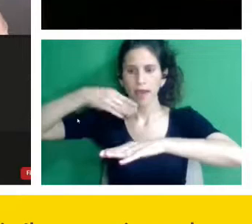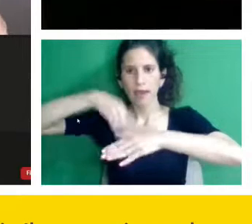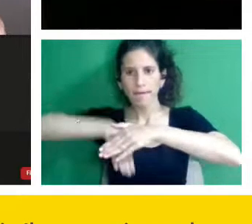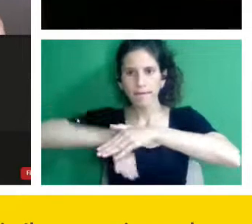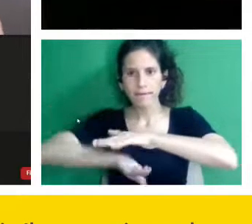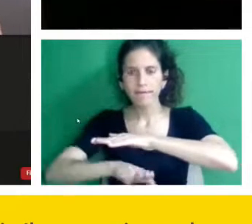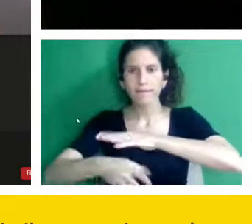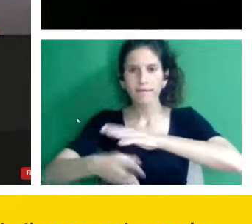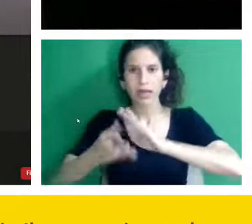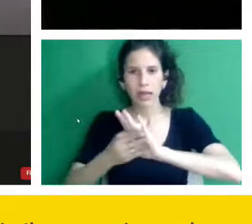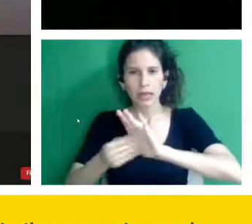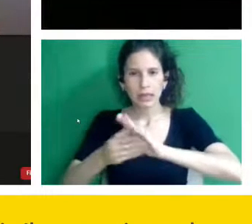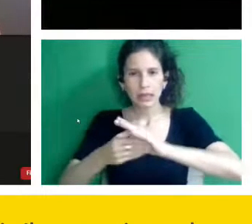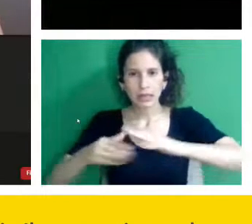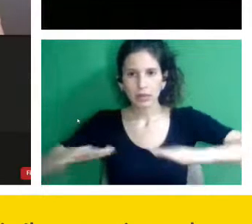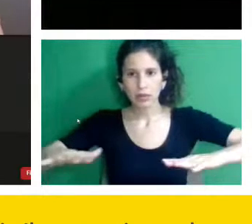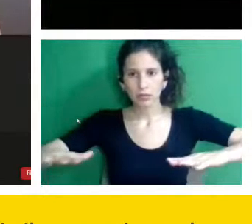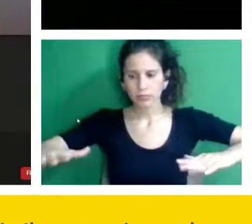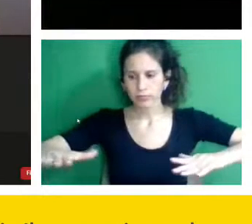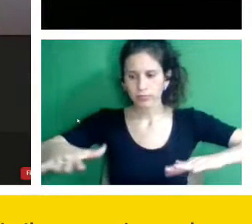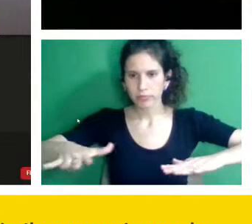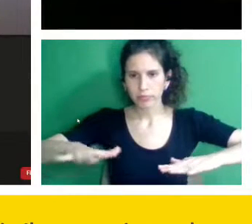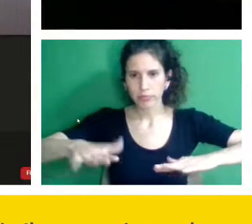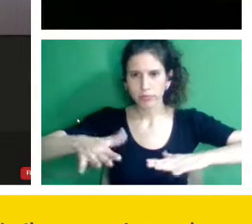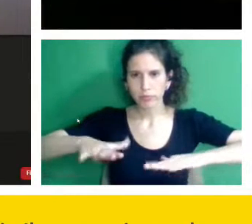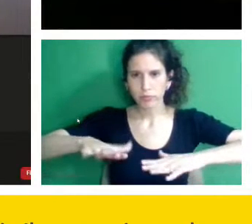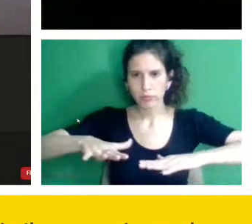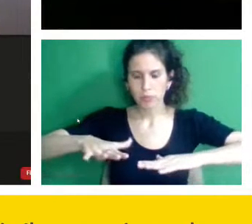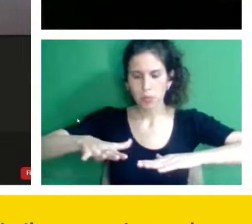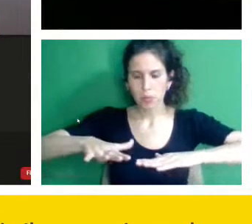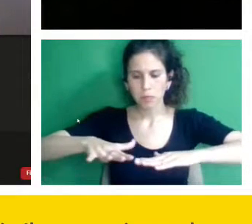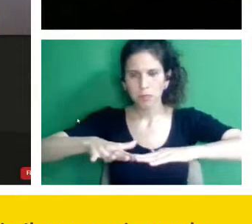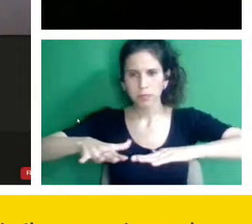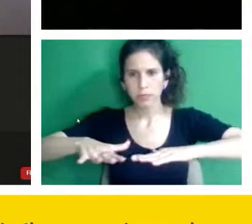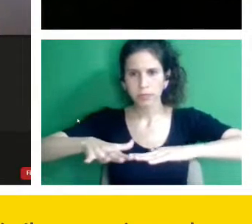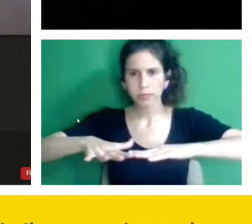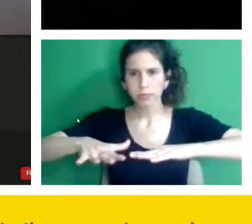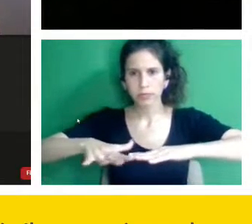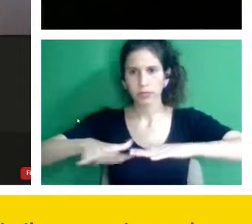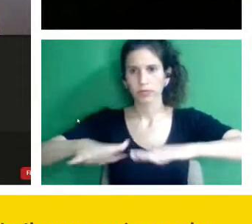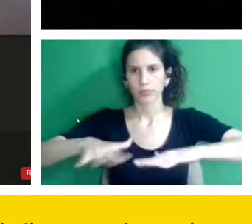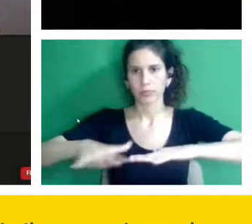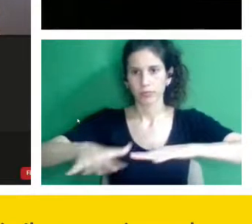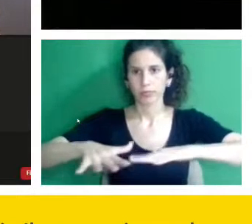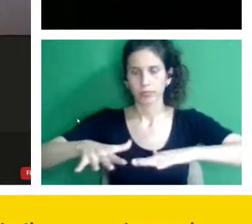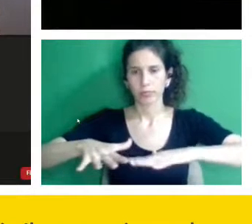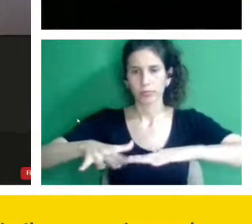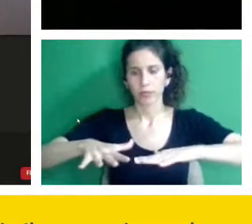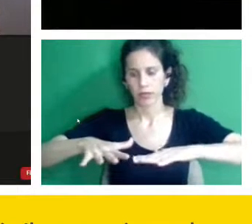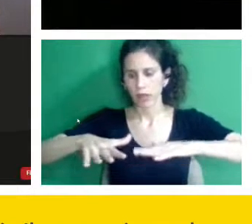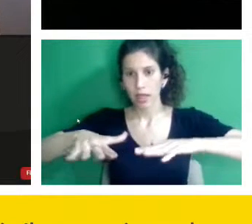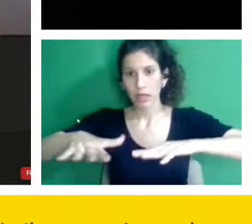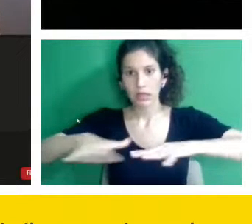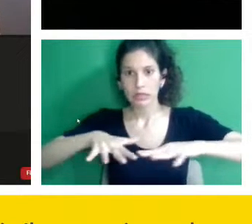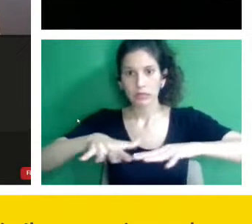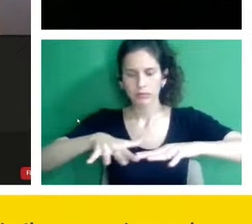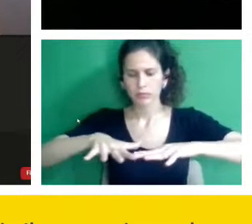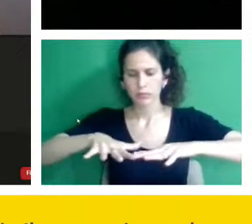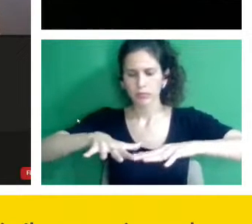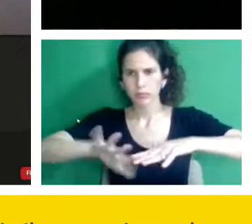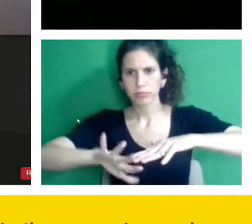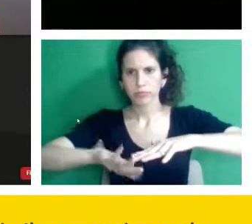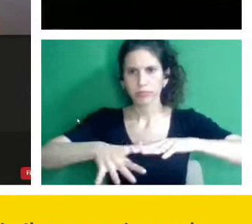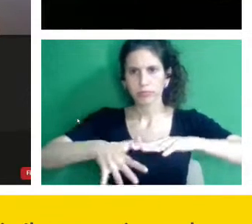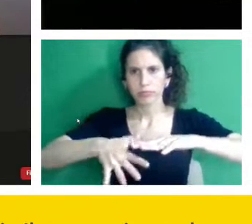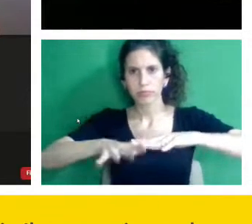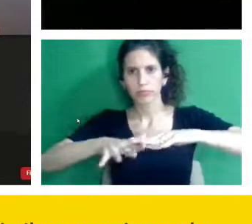de los terremotos. Los terremotos dependen del área donde, de ruptura, como dicen los especialistas, puede generar movimiento al interior